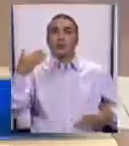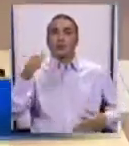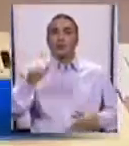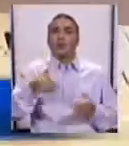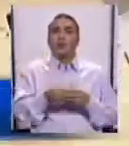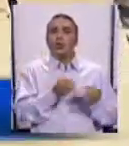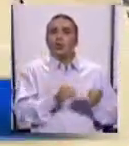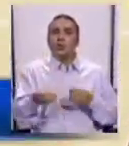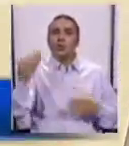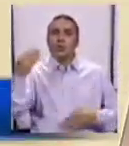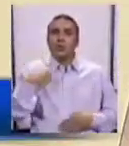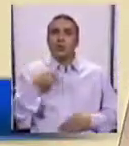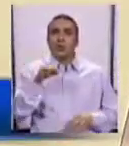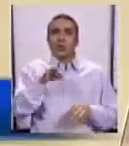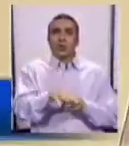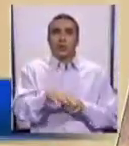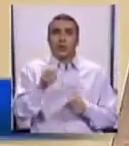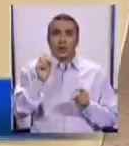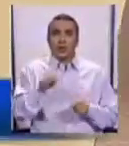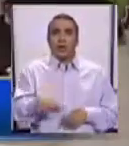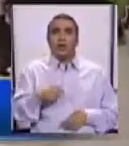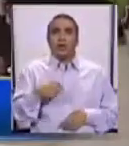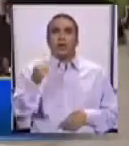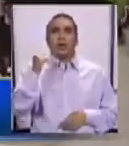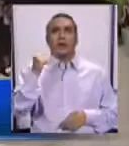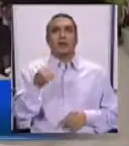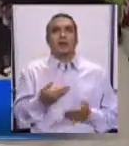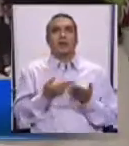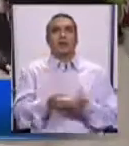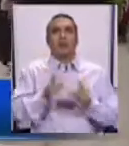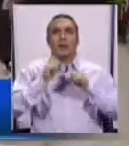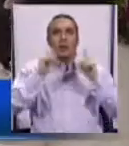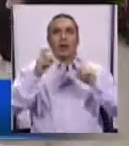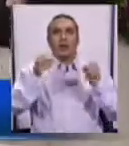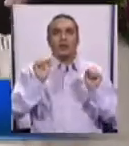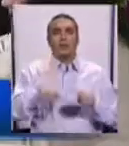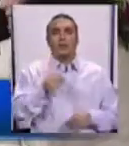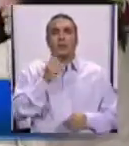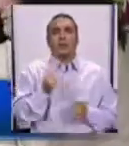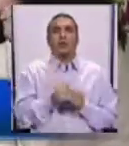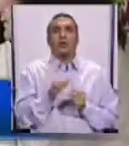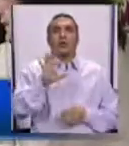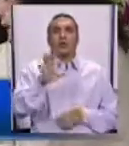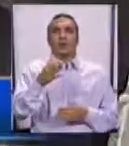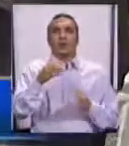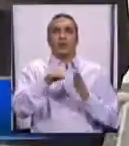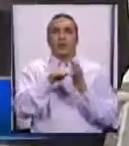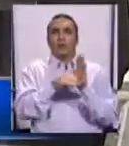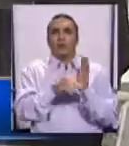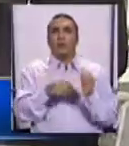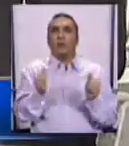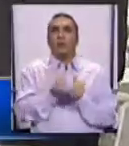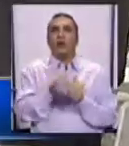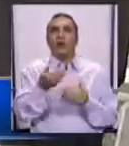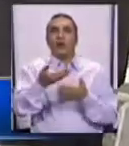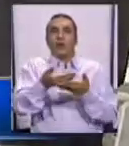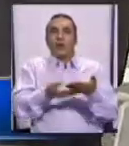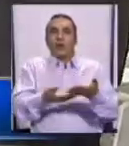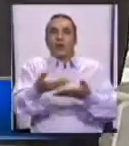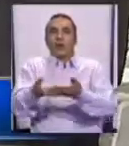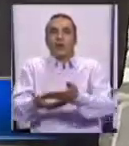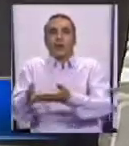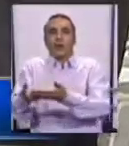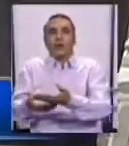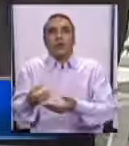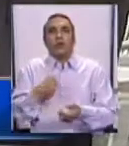políticos que terciaron en las elecciones tienen derecho a presentar reclamaciones mediante 5 recursos, pero de manera documentada, es decir, si